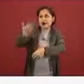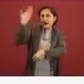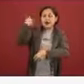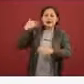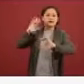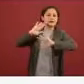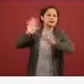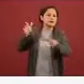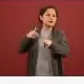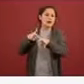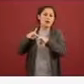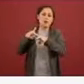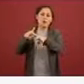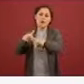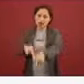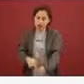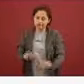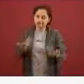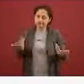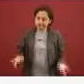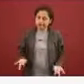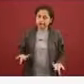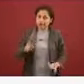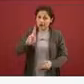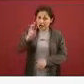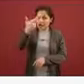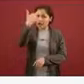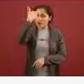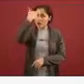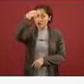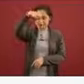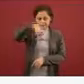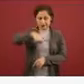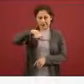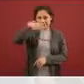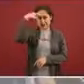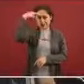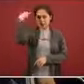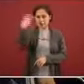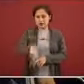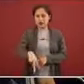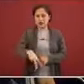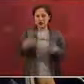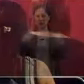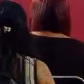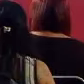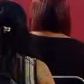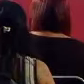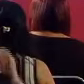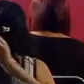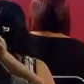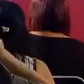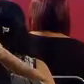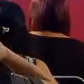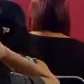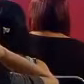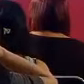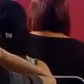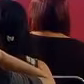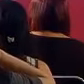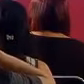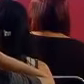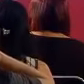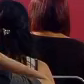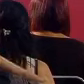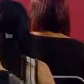de vista que en México tenemos una altísima, muy alta frecuencia o